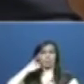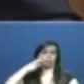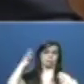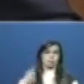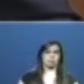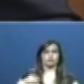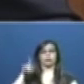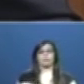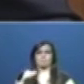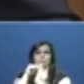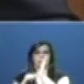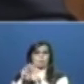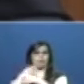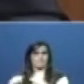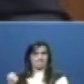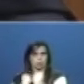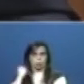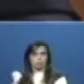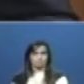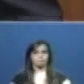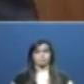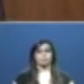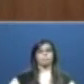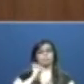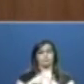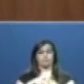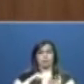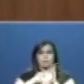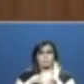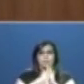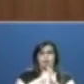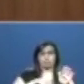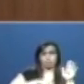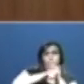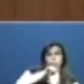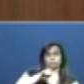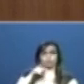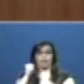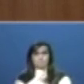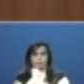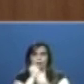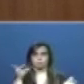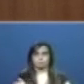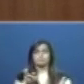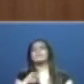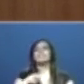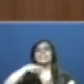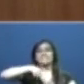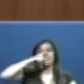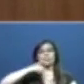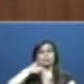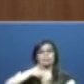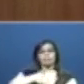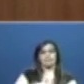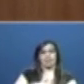mercado laboral el plan de estímulos para el crecimiento y el empleo está suponiendo en 2013 la actualización y